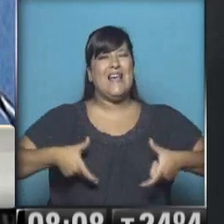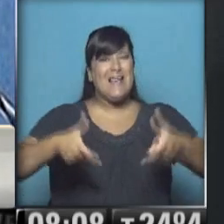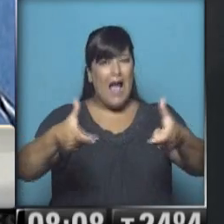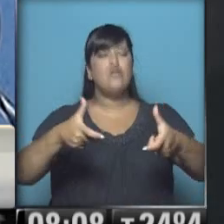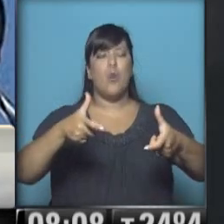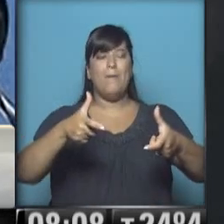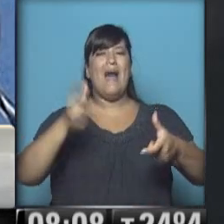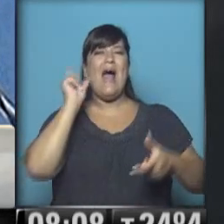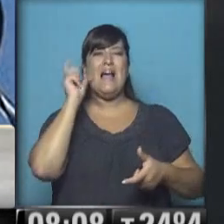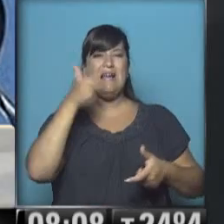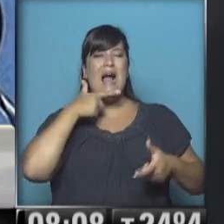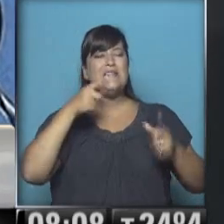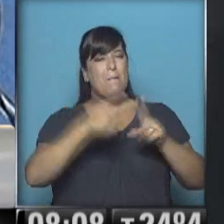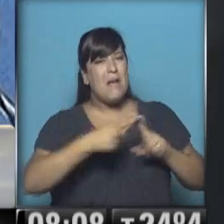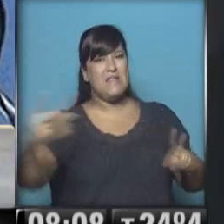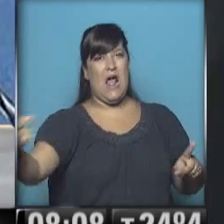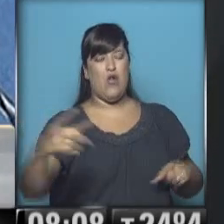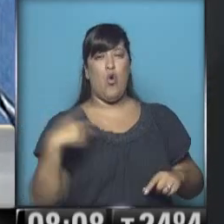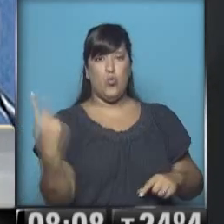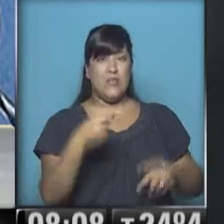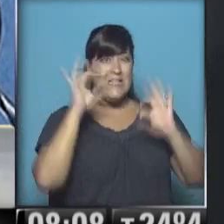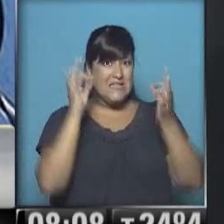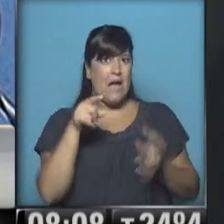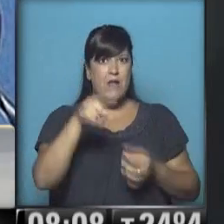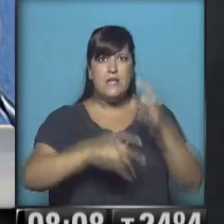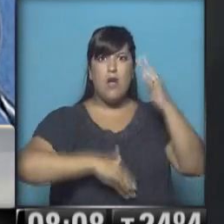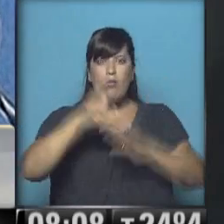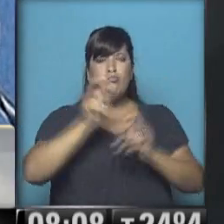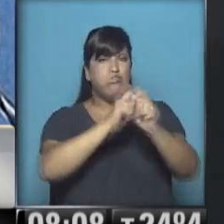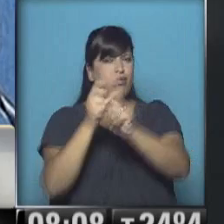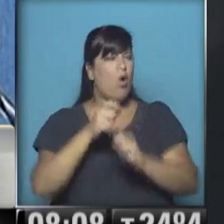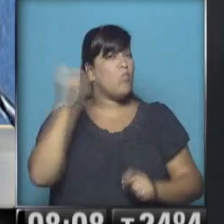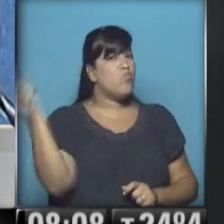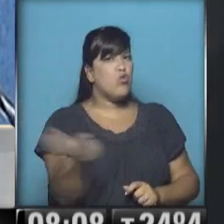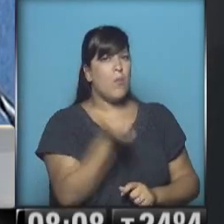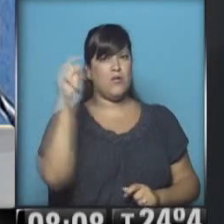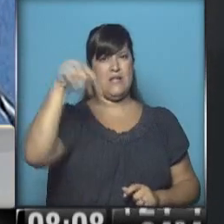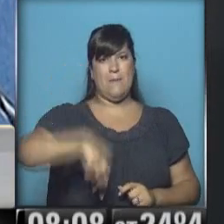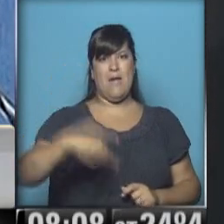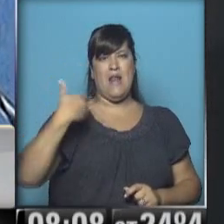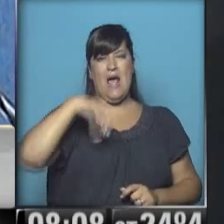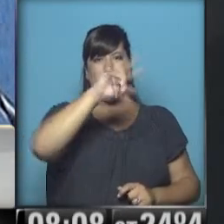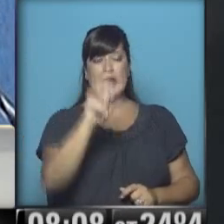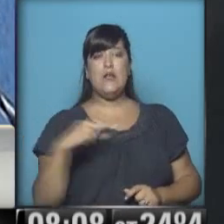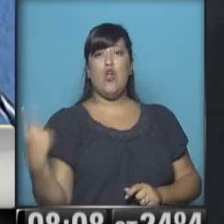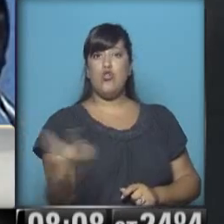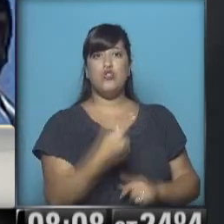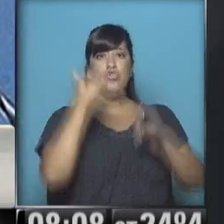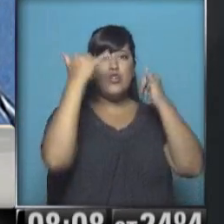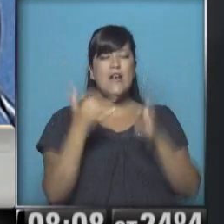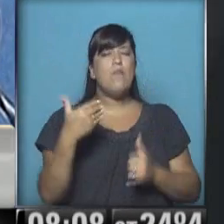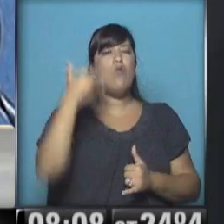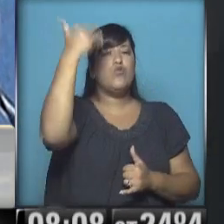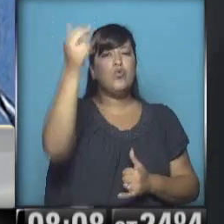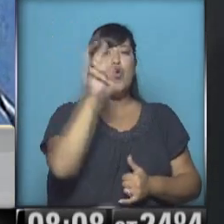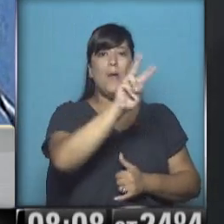del gasoducto. Como ustedes saben, esta es una obra extraordinariamente importante para la República Argentina. Nosotros tenemos una proyección de